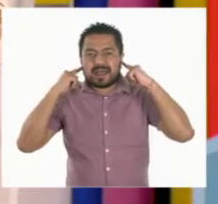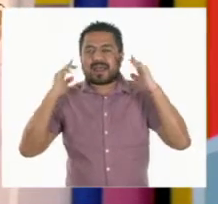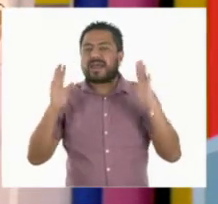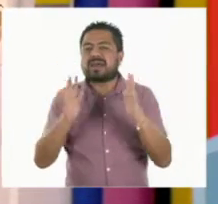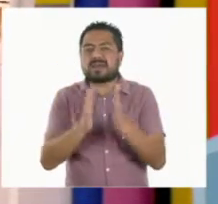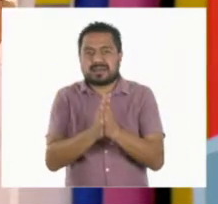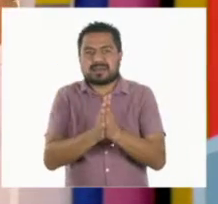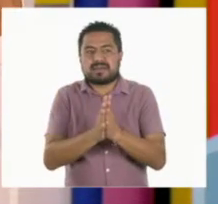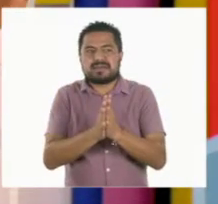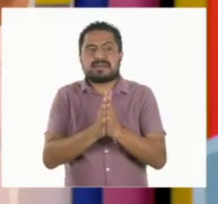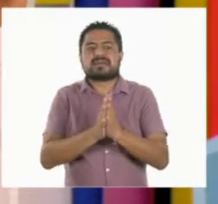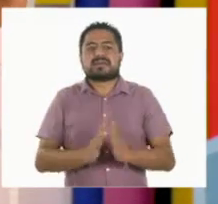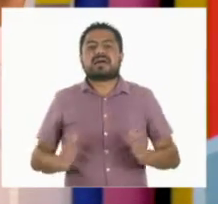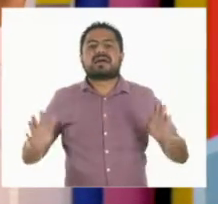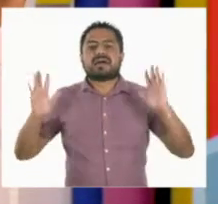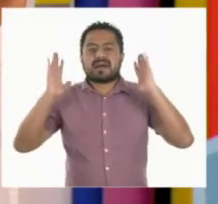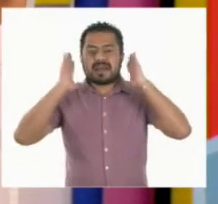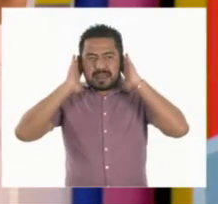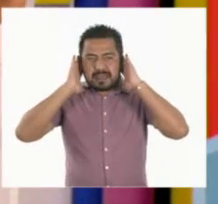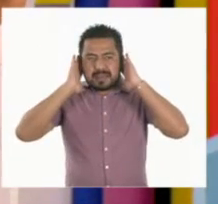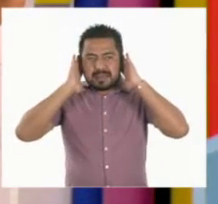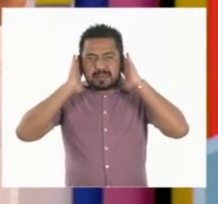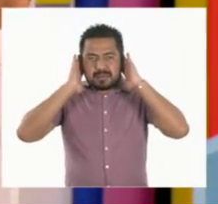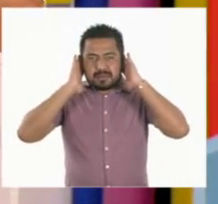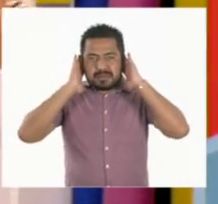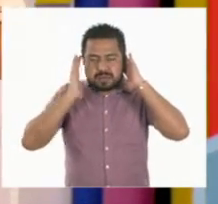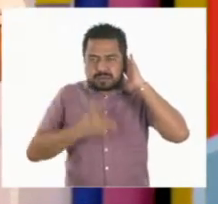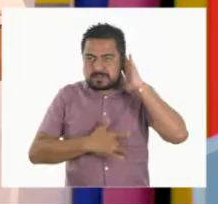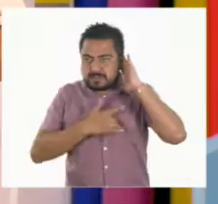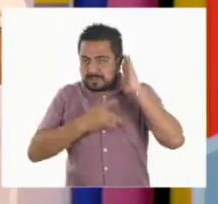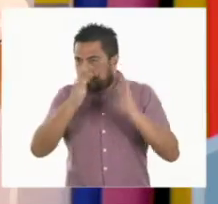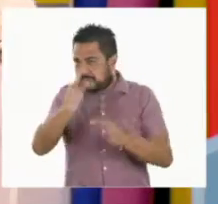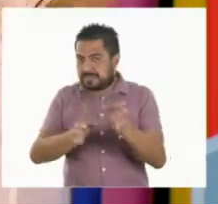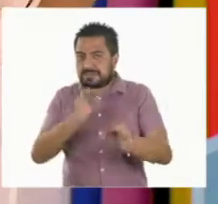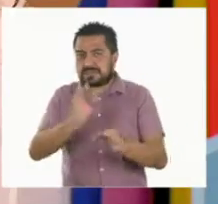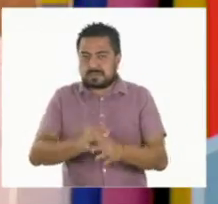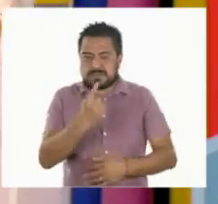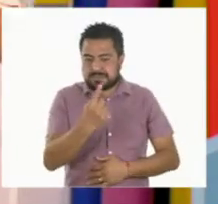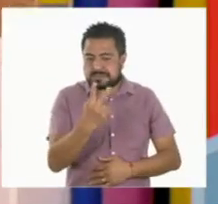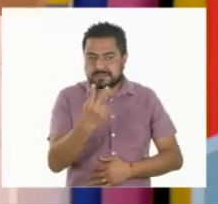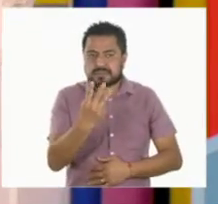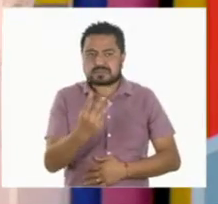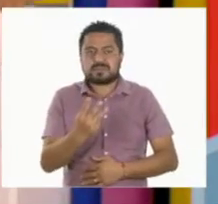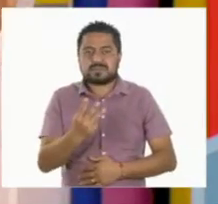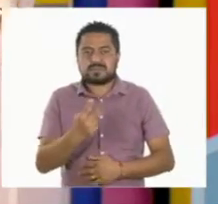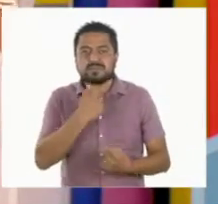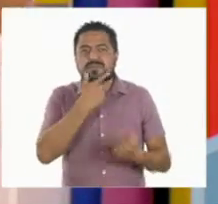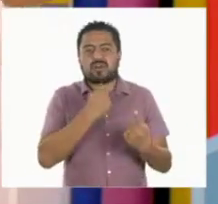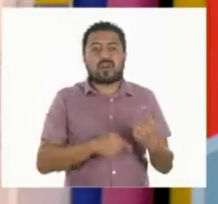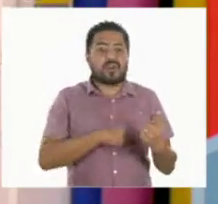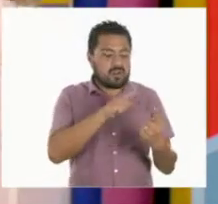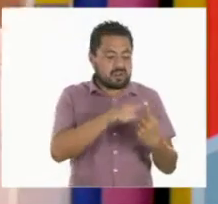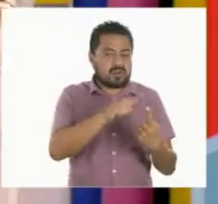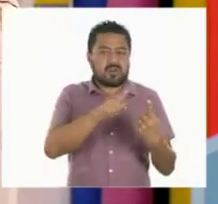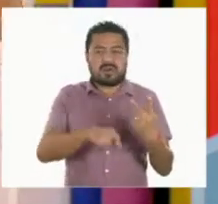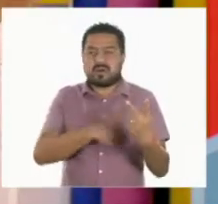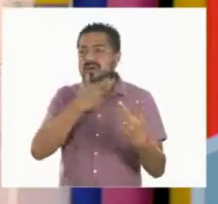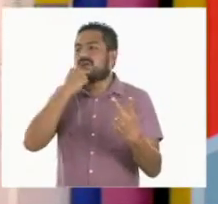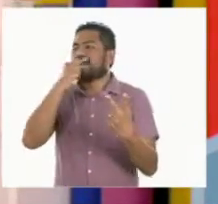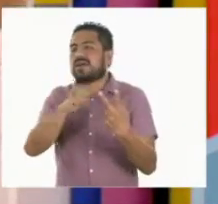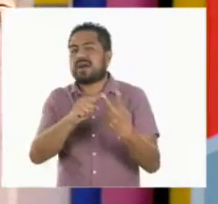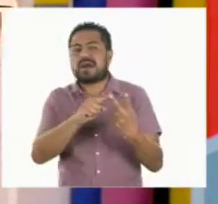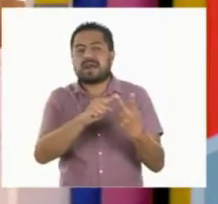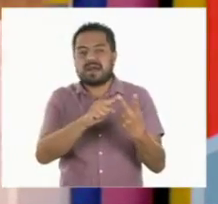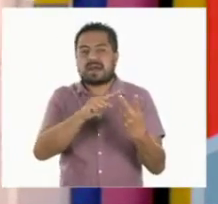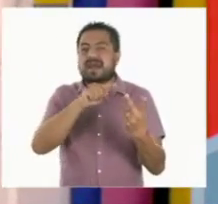el golpe, nos tocamos las orejas al ritmo. Muy bien. ¿Lista? Sí. Una, dos, tres. Juan, Paco, Pedro